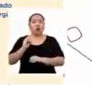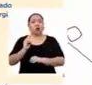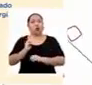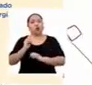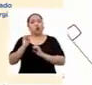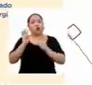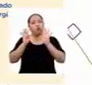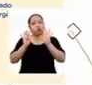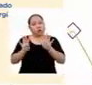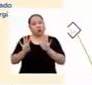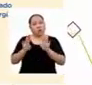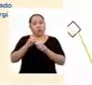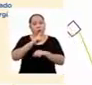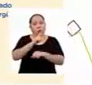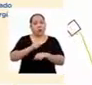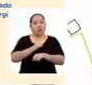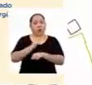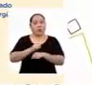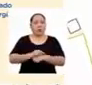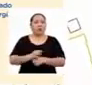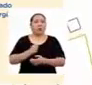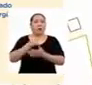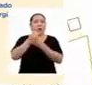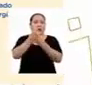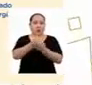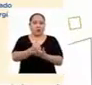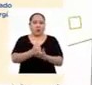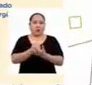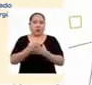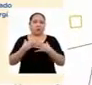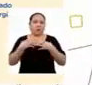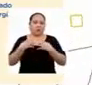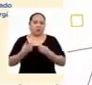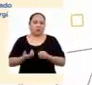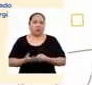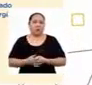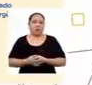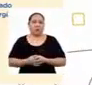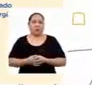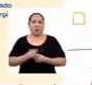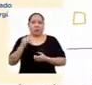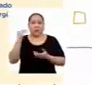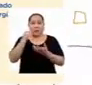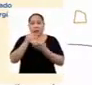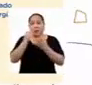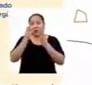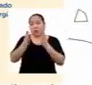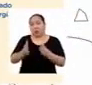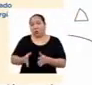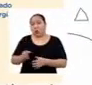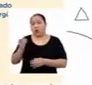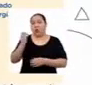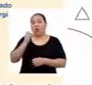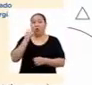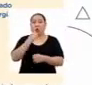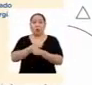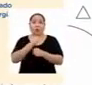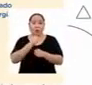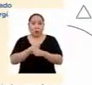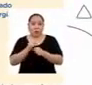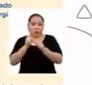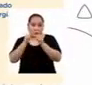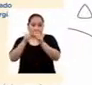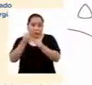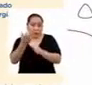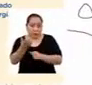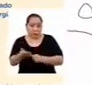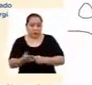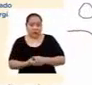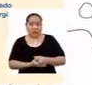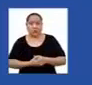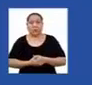la energía gastada durante la jornada, en el estudio, trabajo, deporte, etc.